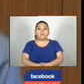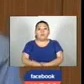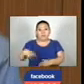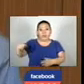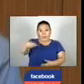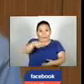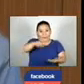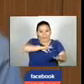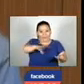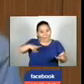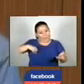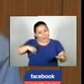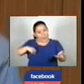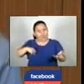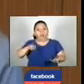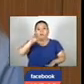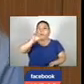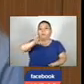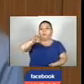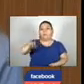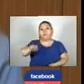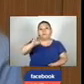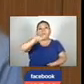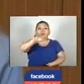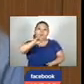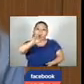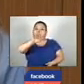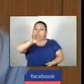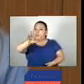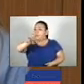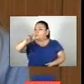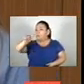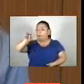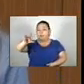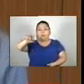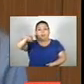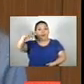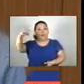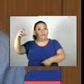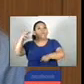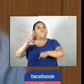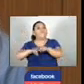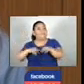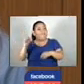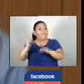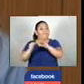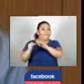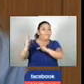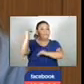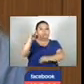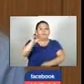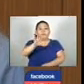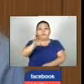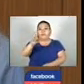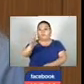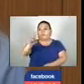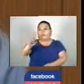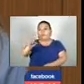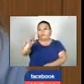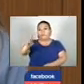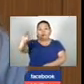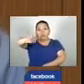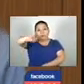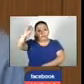de 3.035.3 millones de dólares, es decir, un incremento del